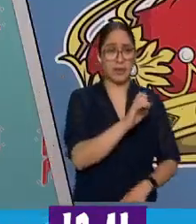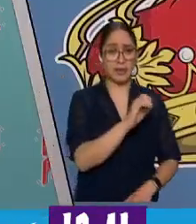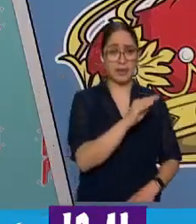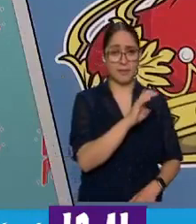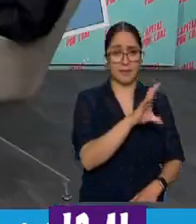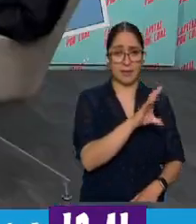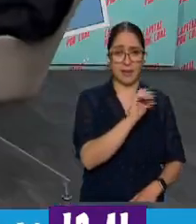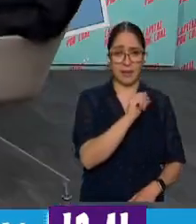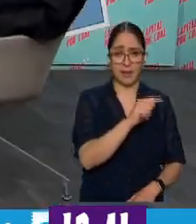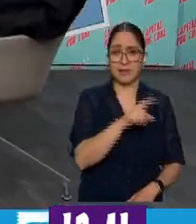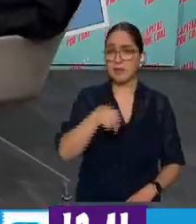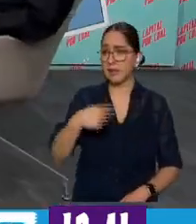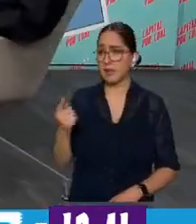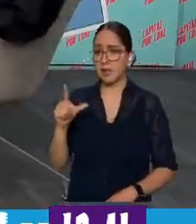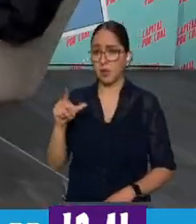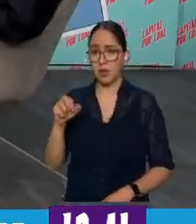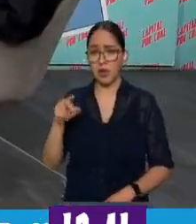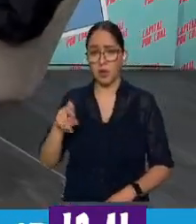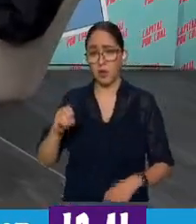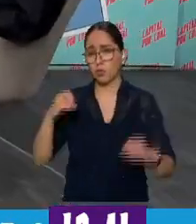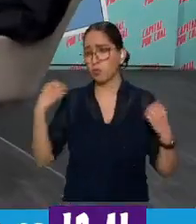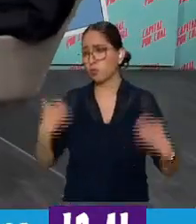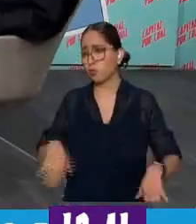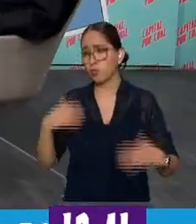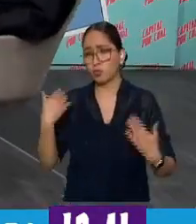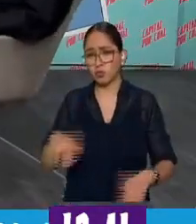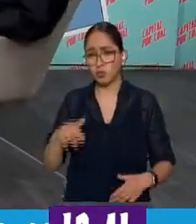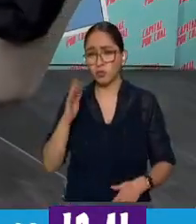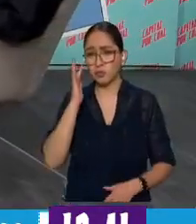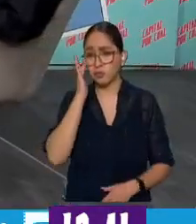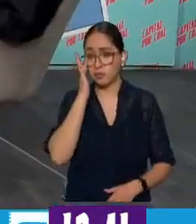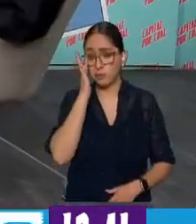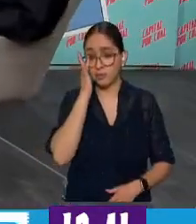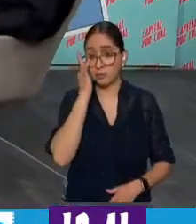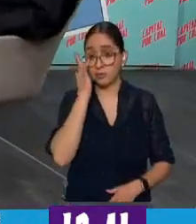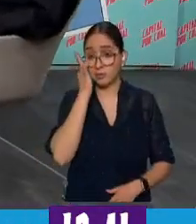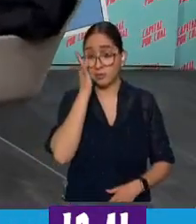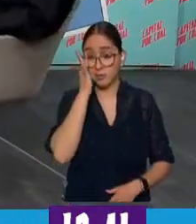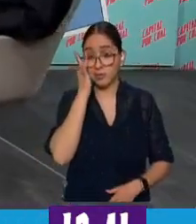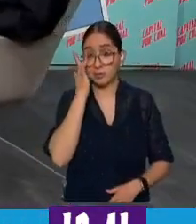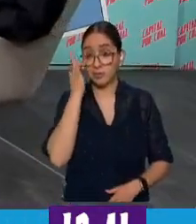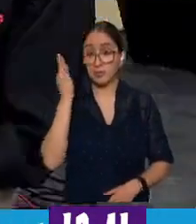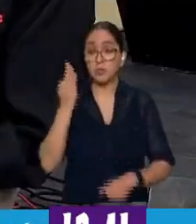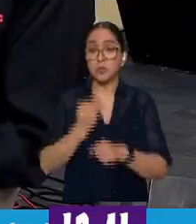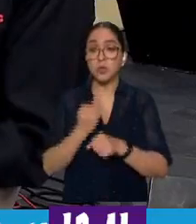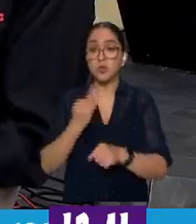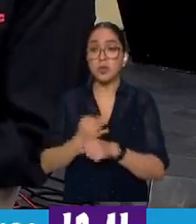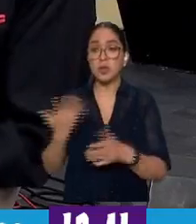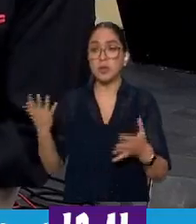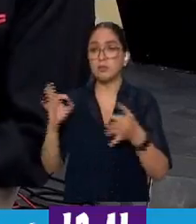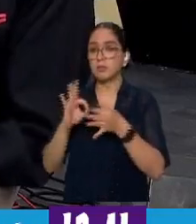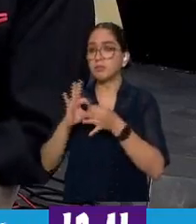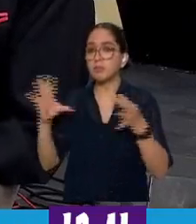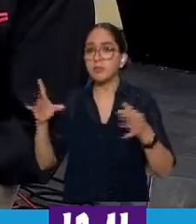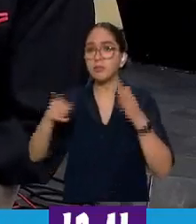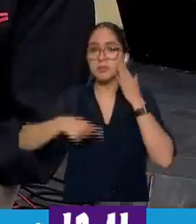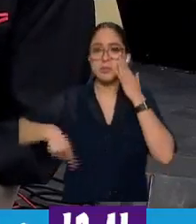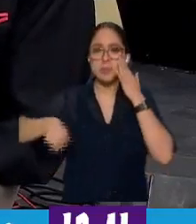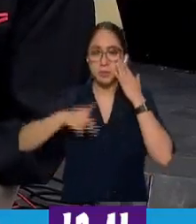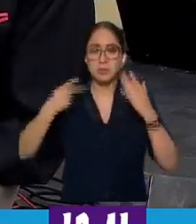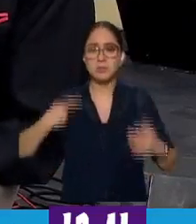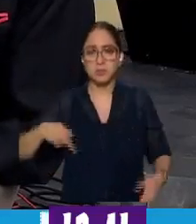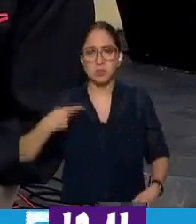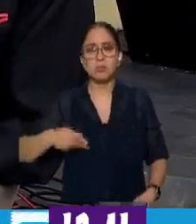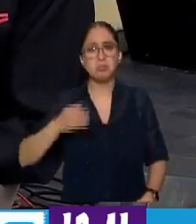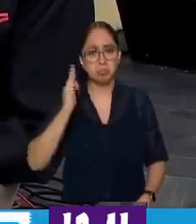y Leonardo, pues no. Y se nos salió de control. Se voló la barba. Se nos salió de control, afortunadamente, y la gente lo recibió muy bien